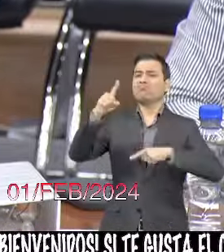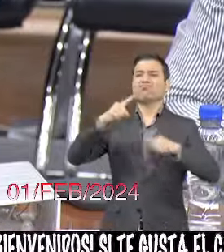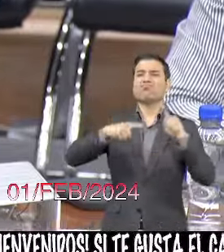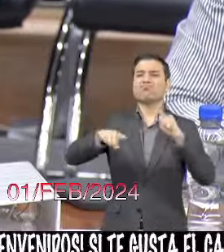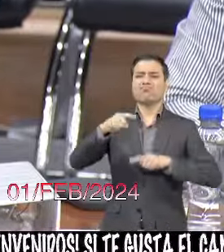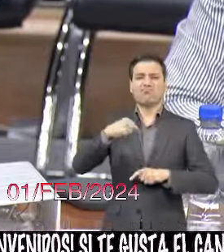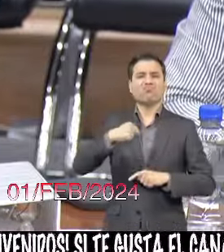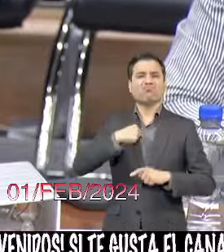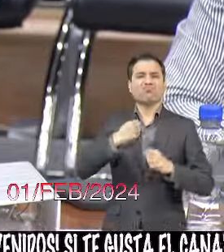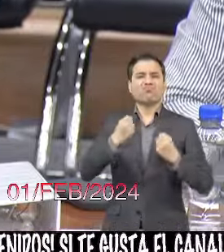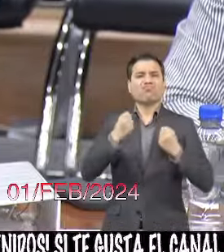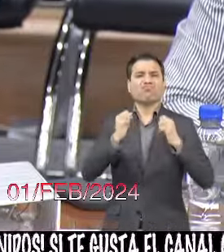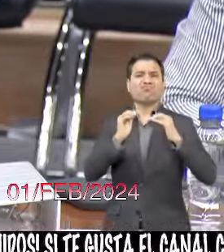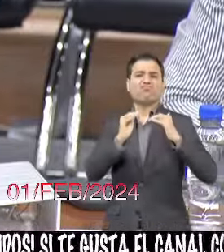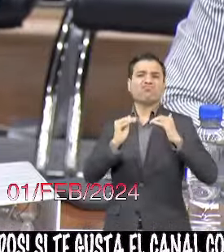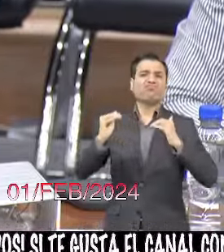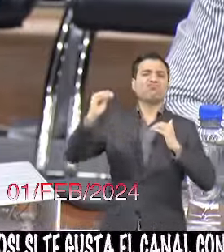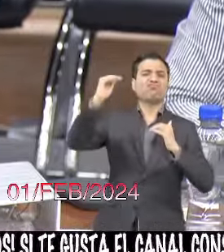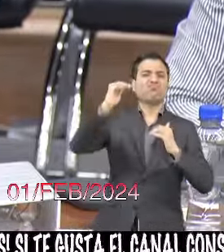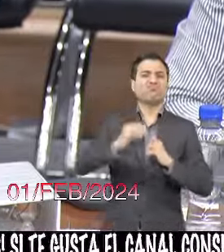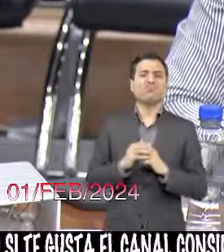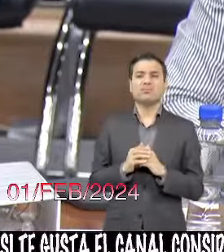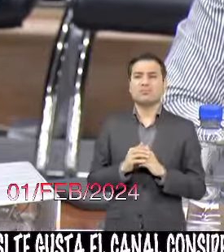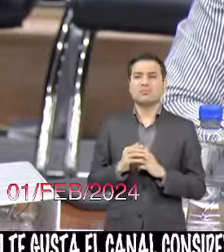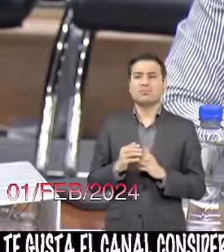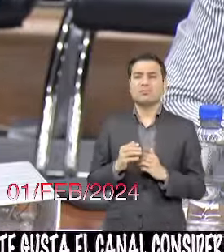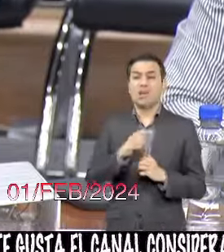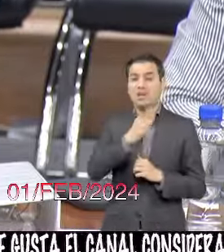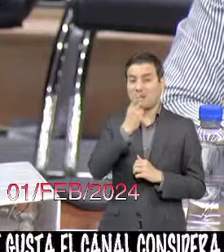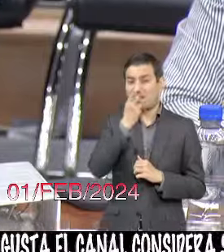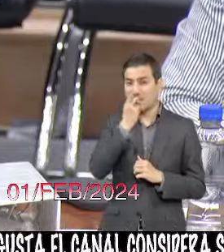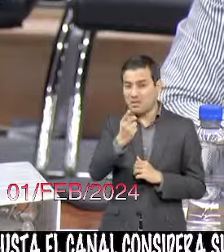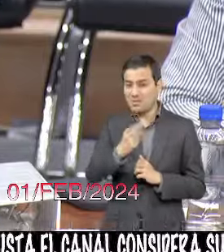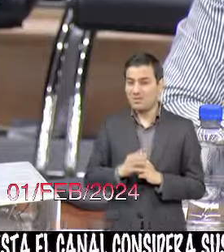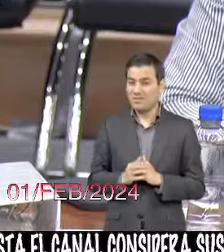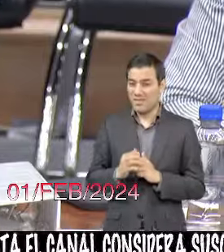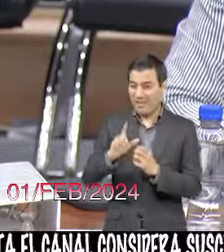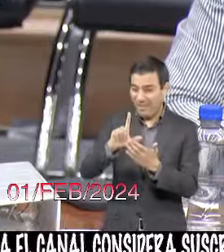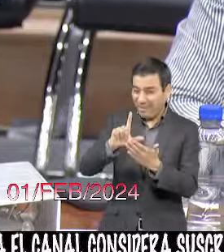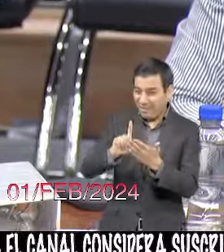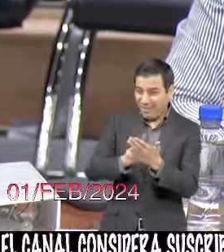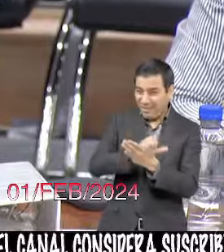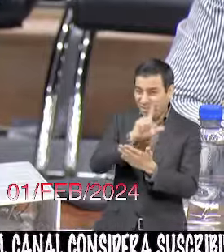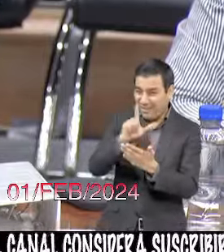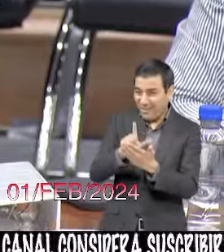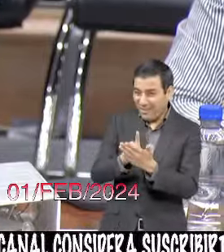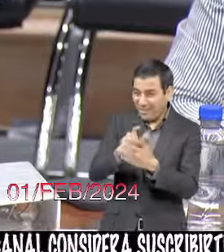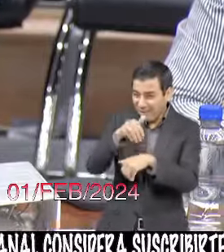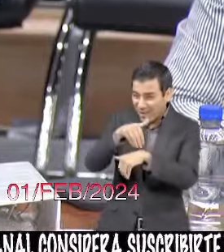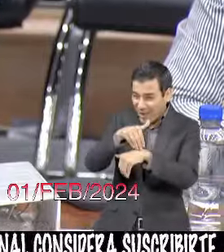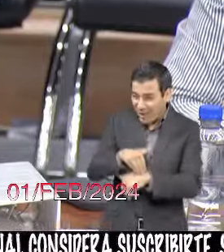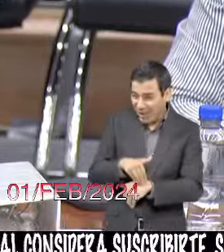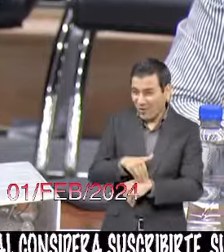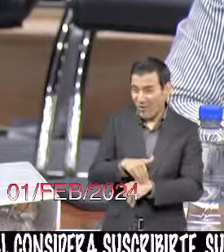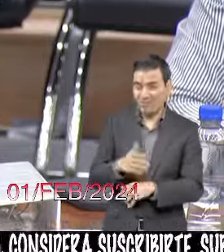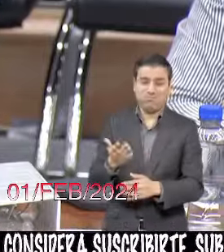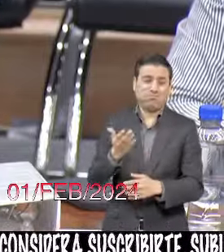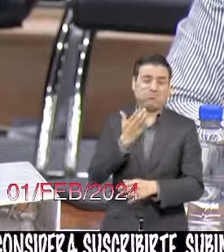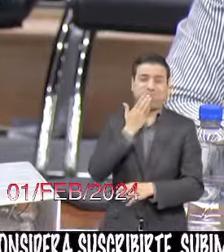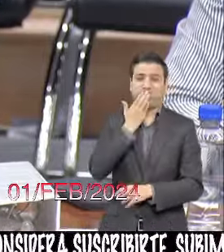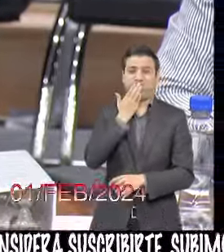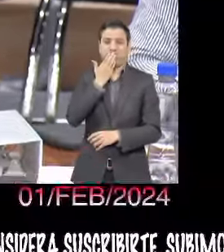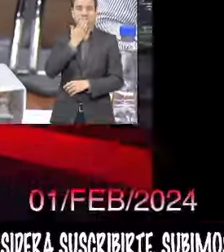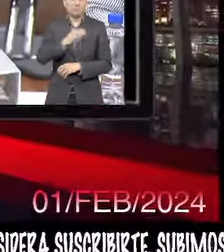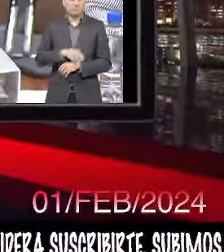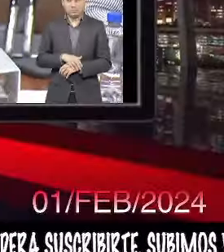sistema dictatorial, en donde él dice que a mí no me vengan con el cuento de que la ley es la ley. No, señor presidente, usted